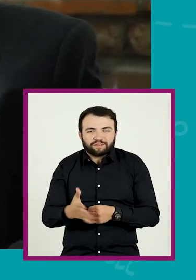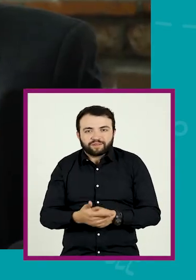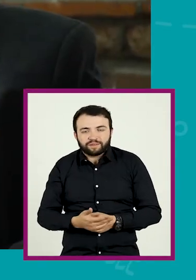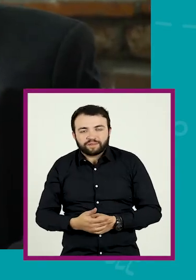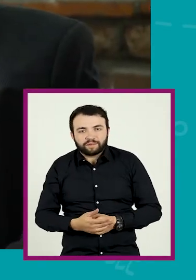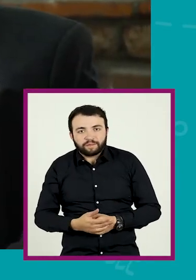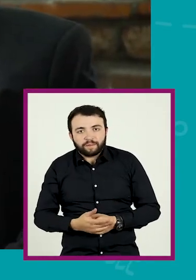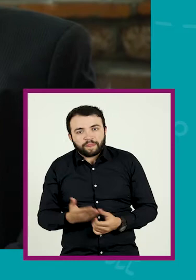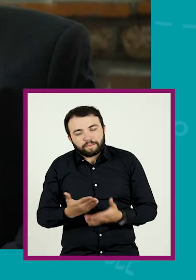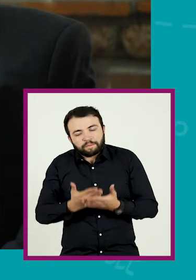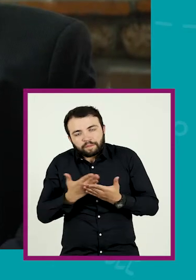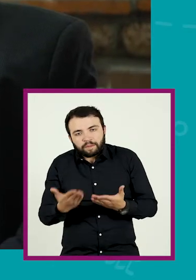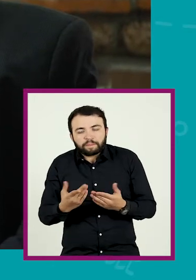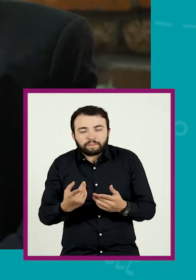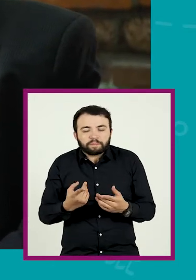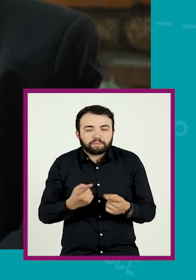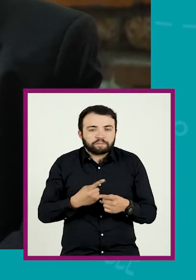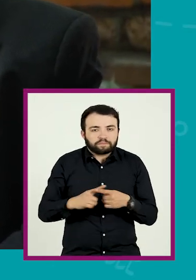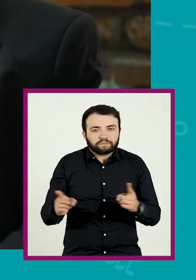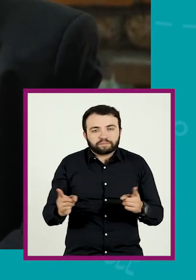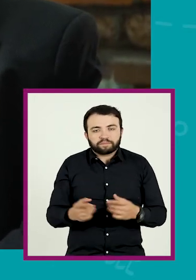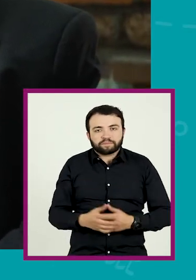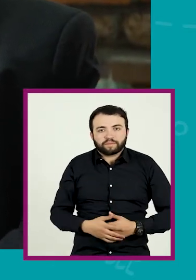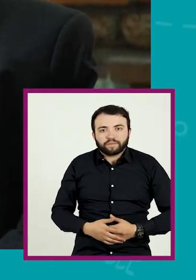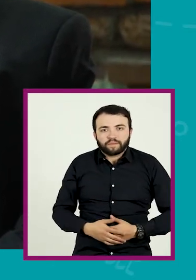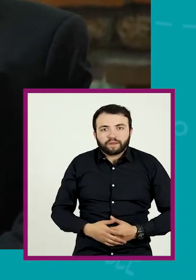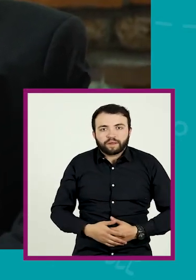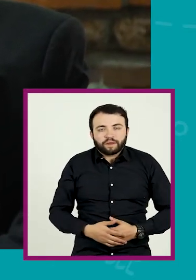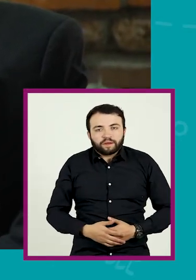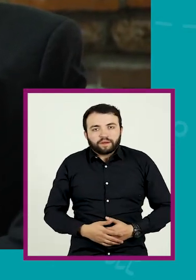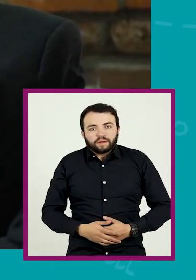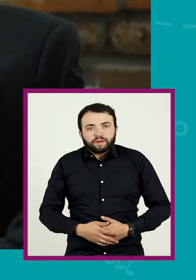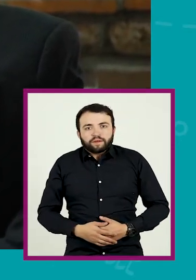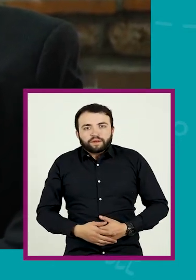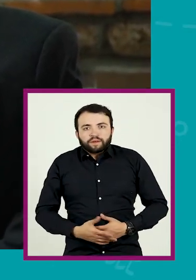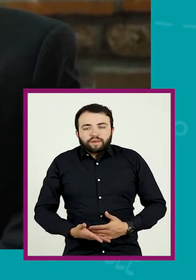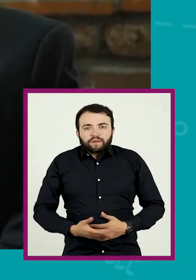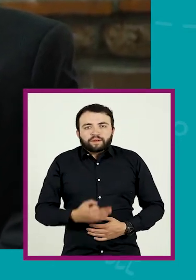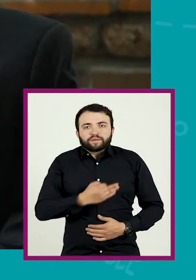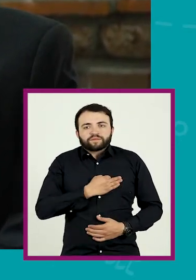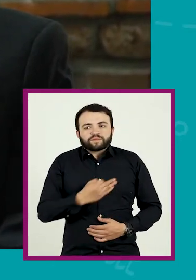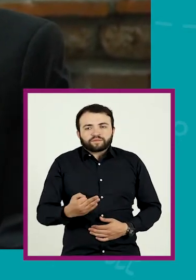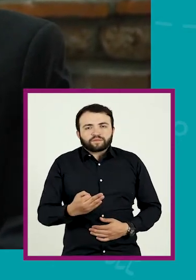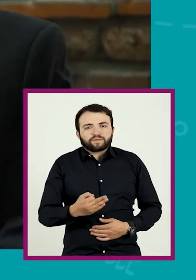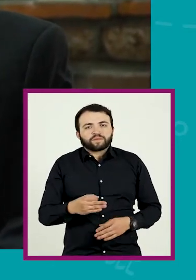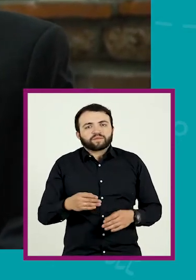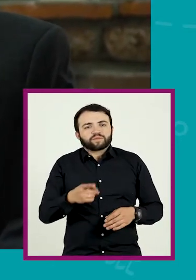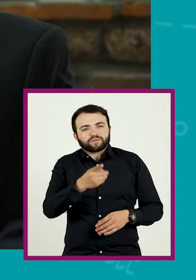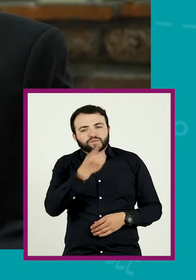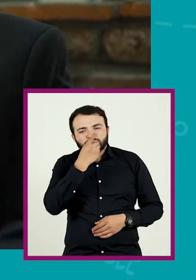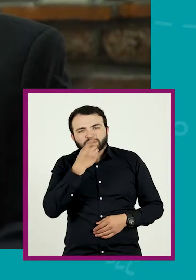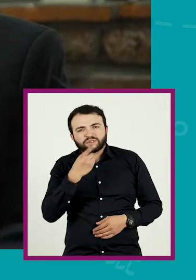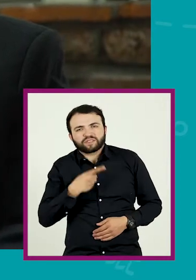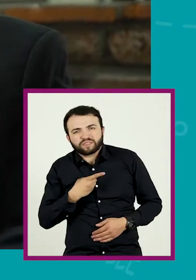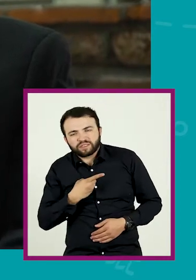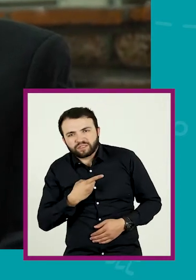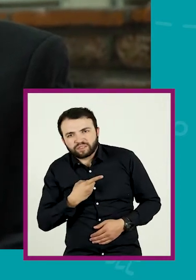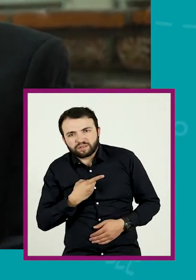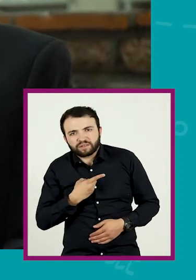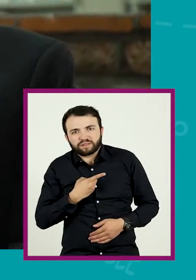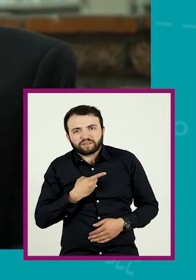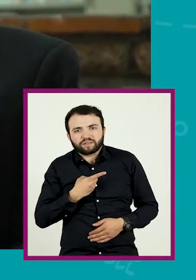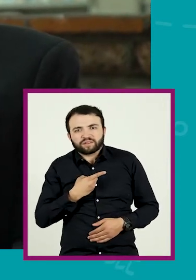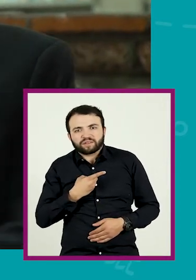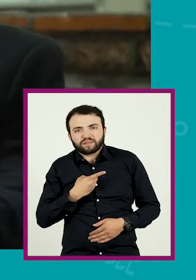¿No? Muy bien. Ahora, ¿por qué no nos señalas mínimamente, porque no tenemos mucho